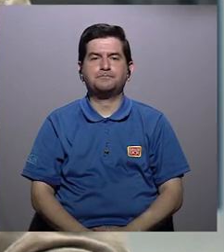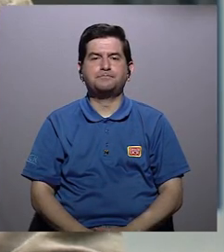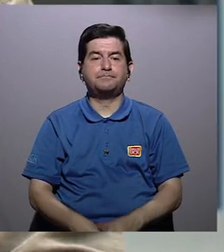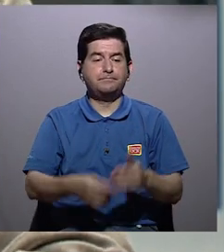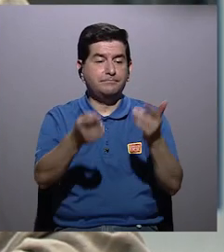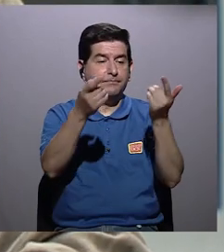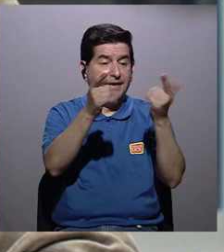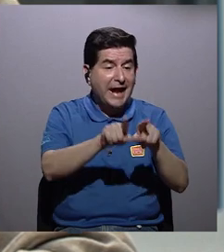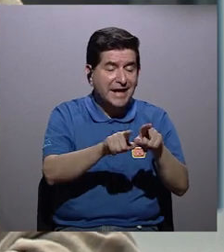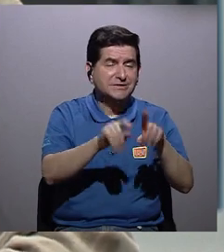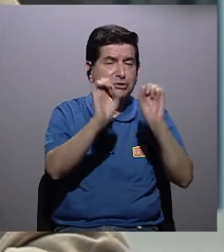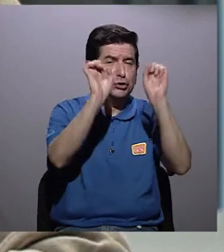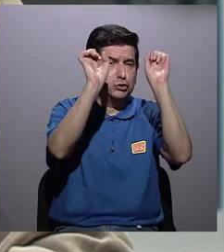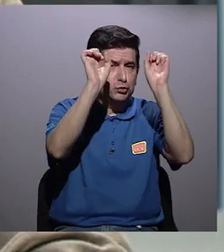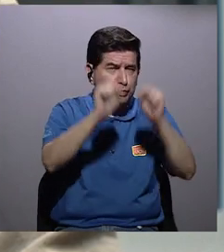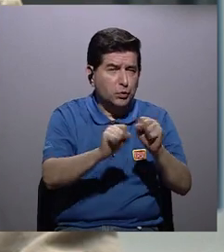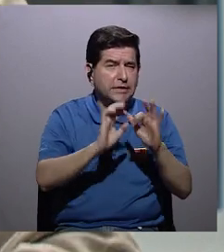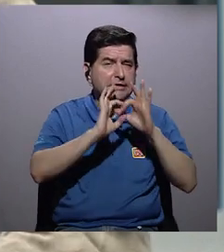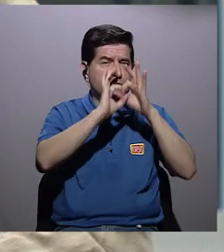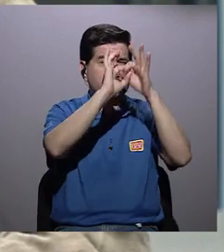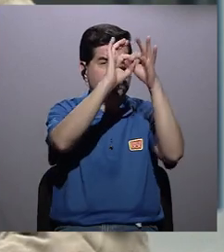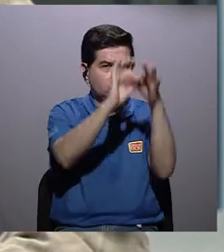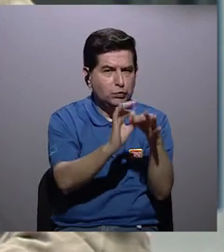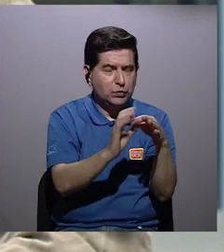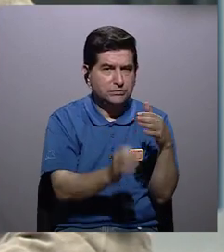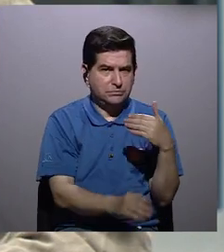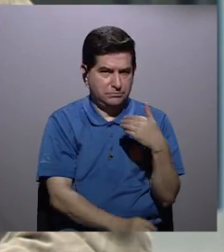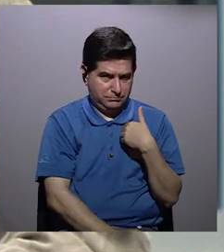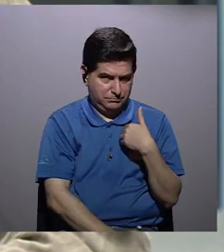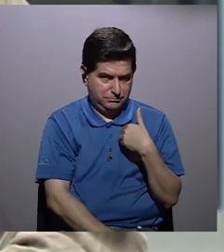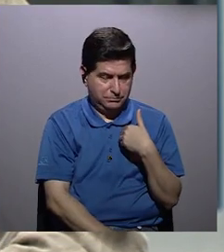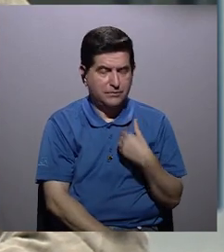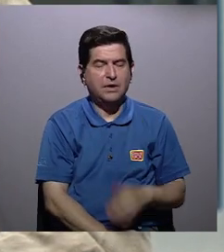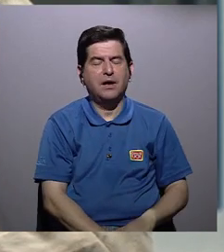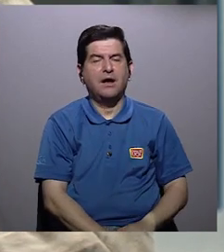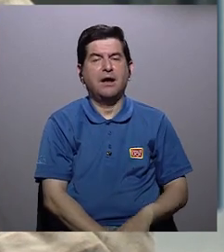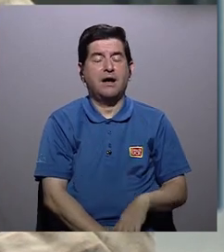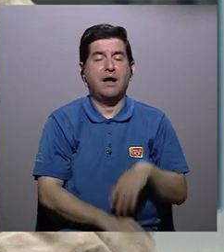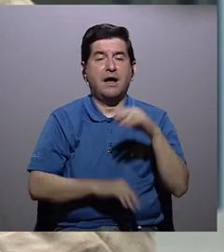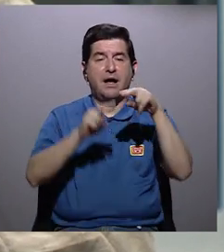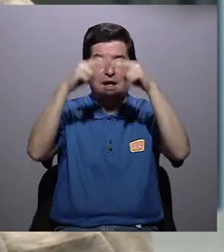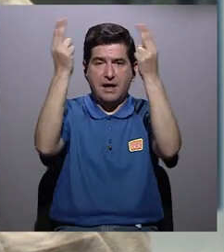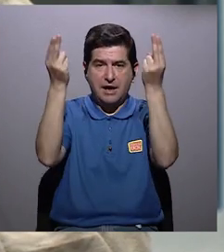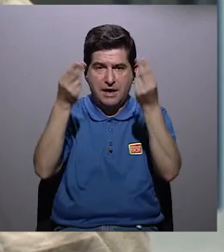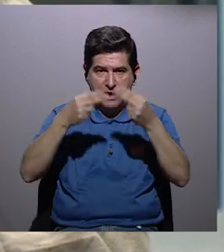casos o situaciones que podrían estar asociadas a ciberacoso,